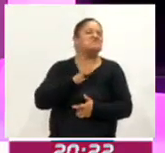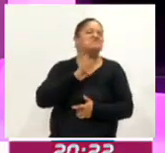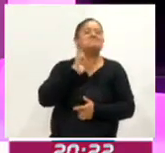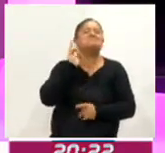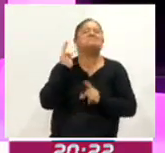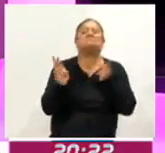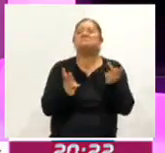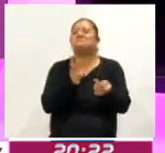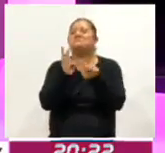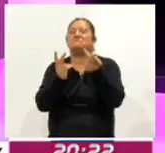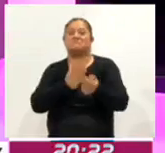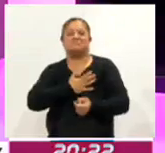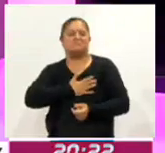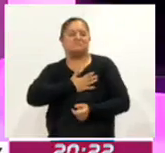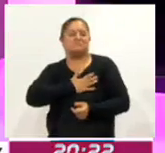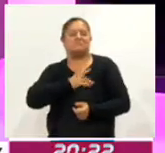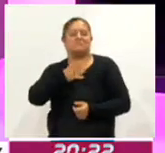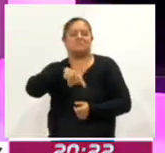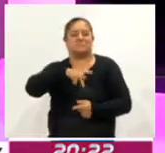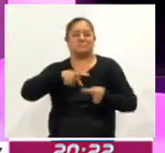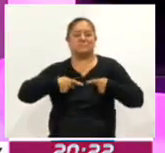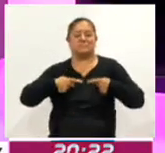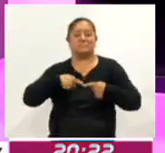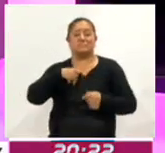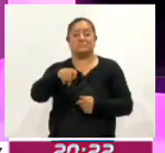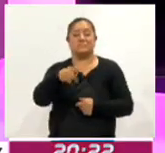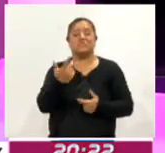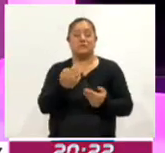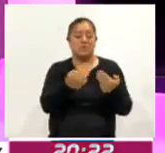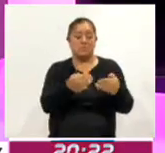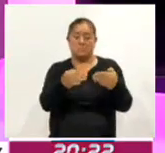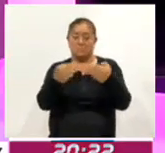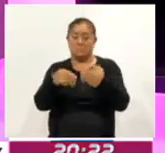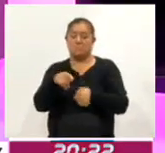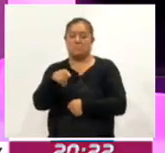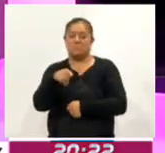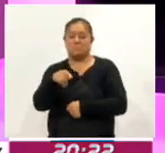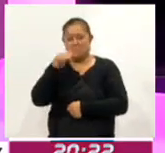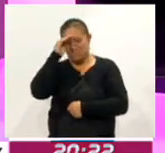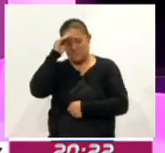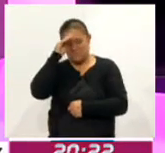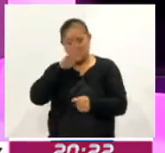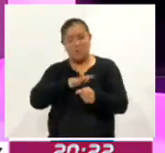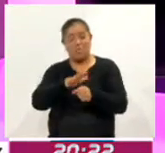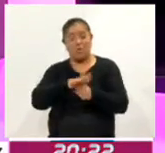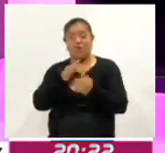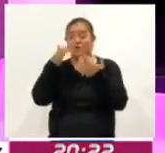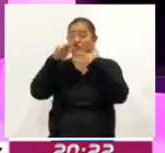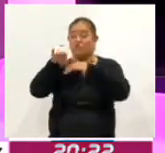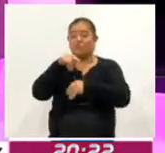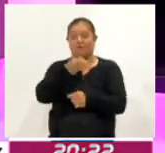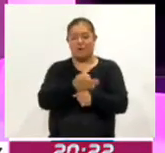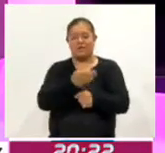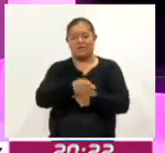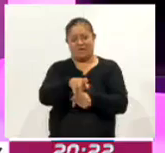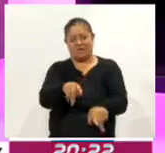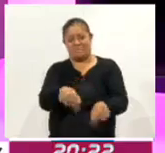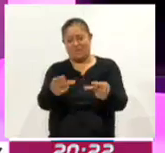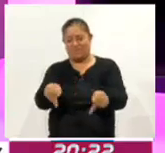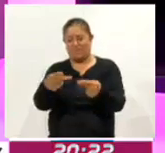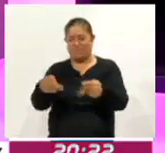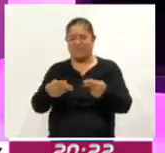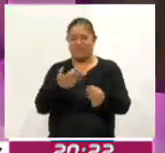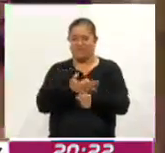sondeo entre los comerciantes del primer cuadro de la ciudad para conocer cuáles son sus expectativas respecto a las ventas en estas